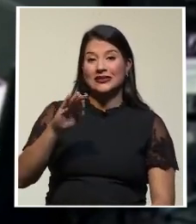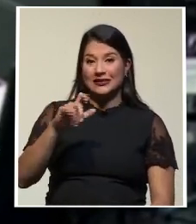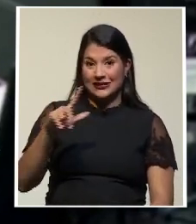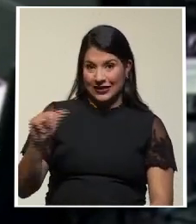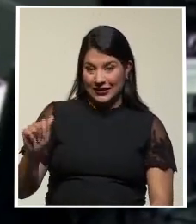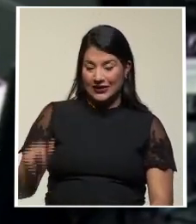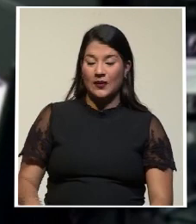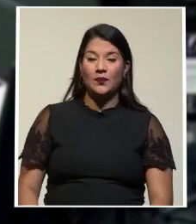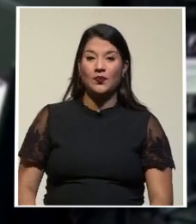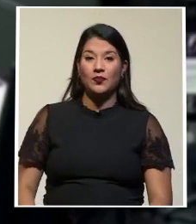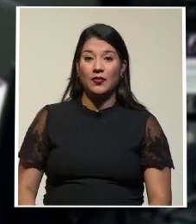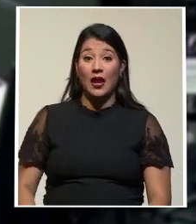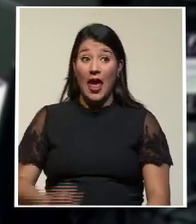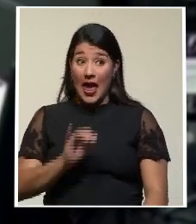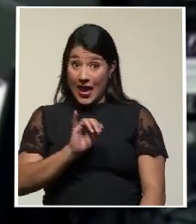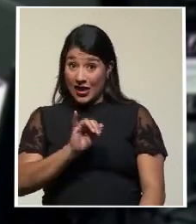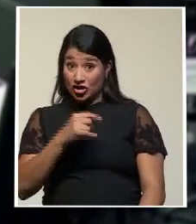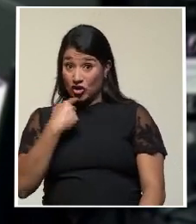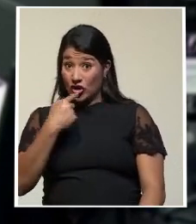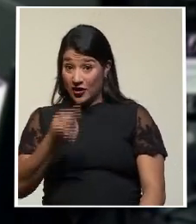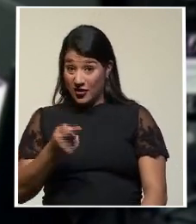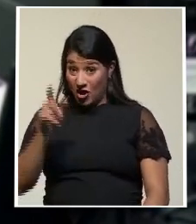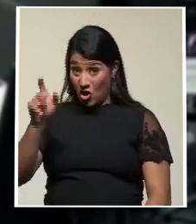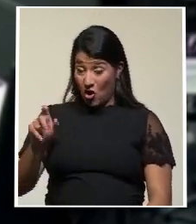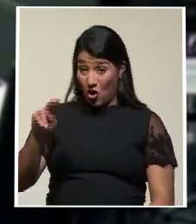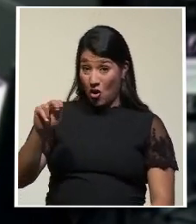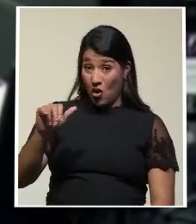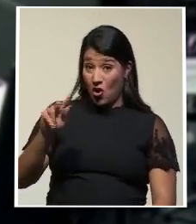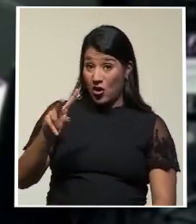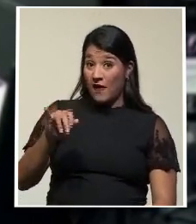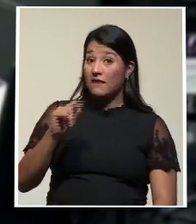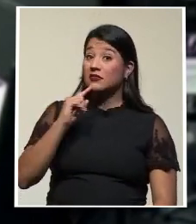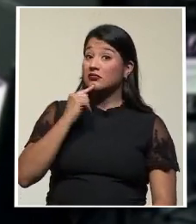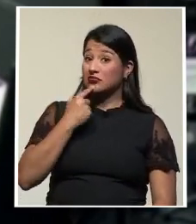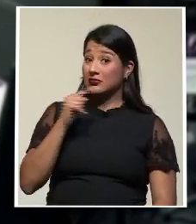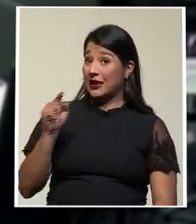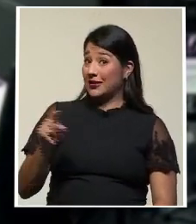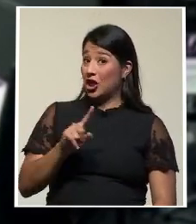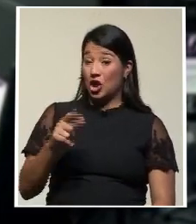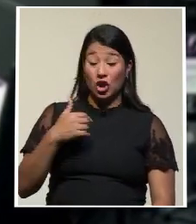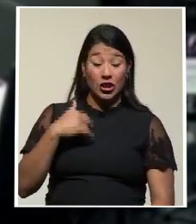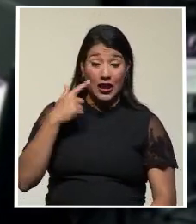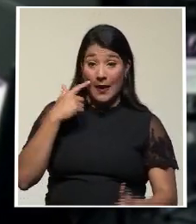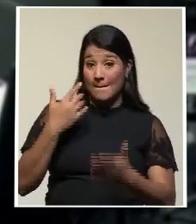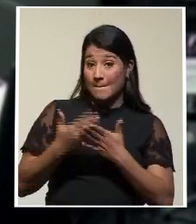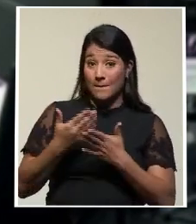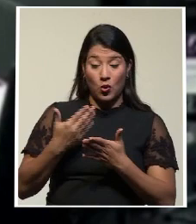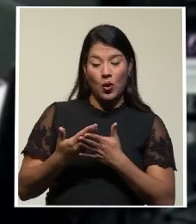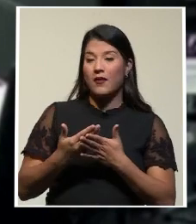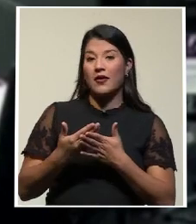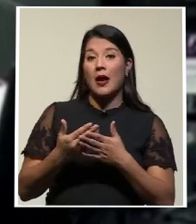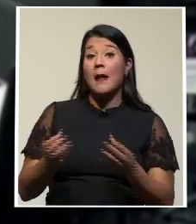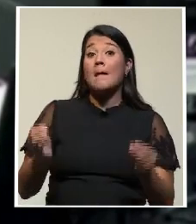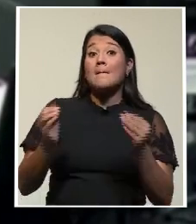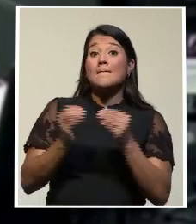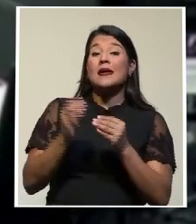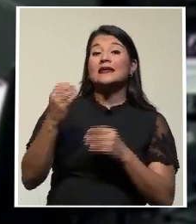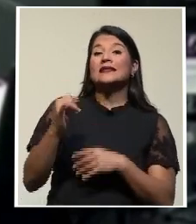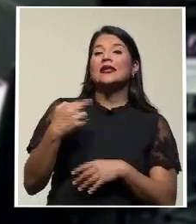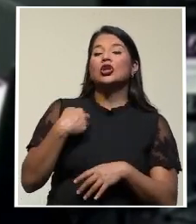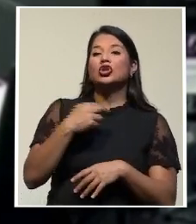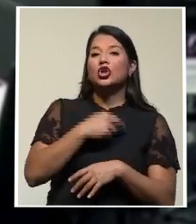Tales afirmaciones son muy graves y no tienen ningún elemento probatorio que las sustente. Máxime si tomamos en cuenta